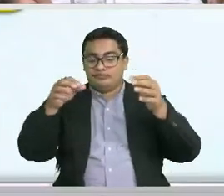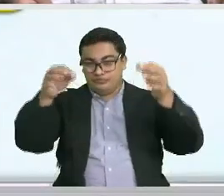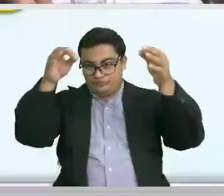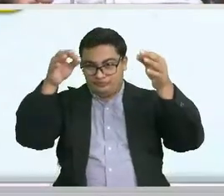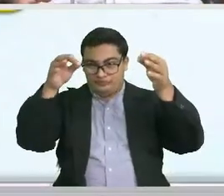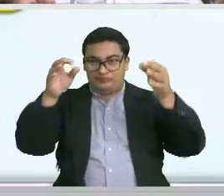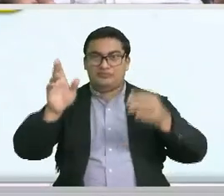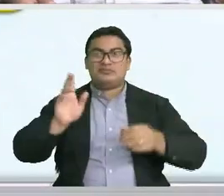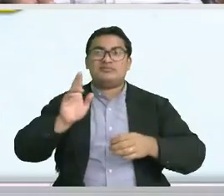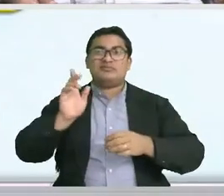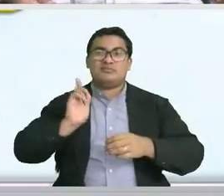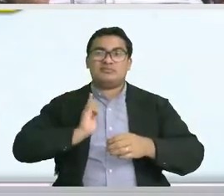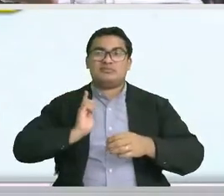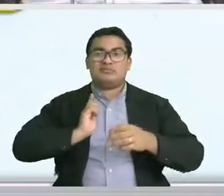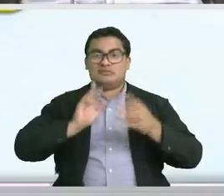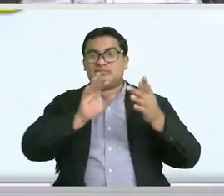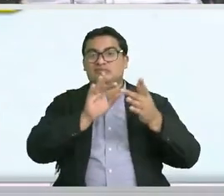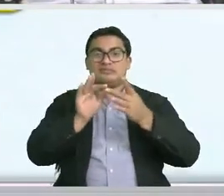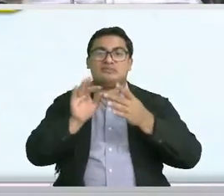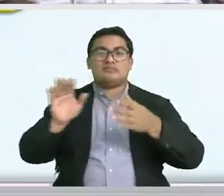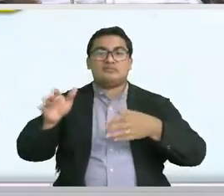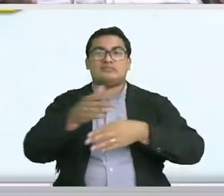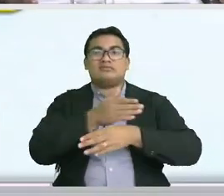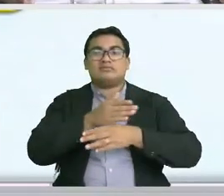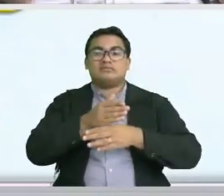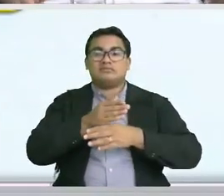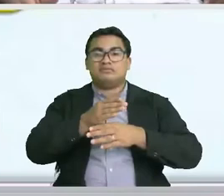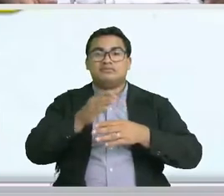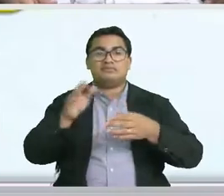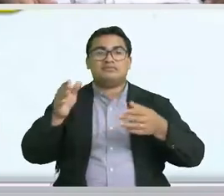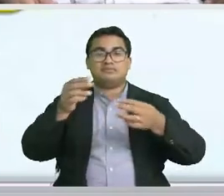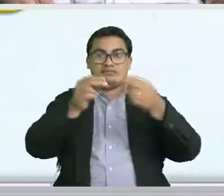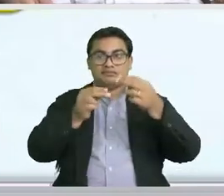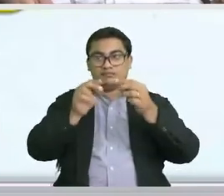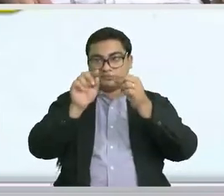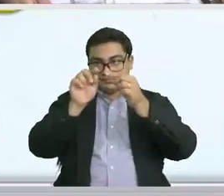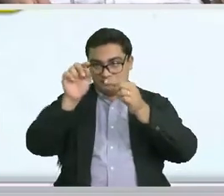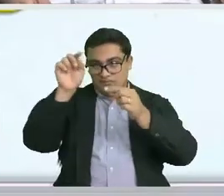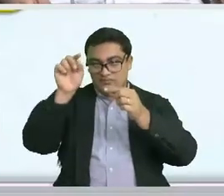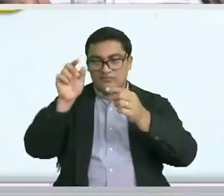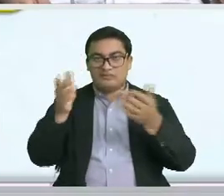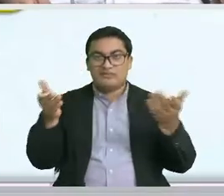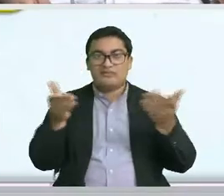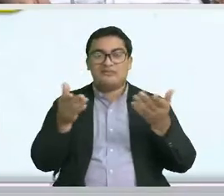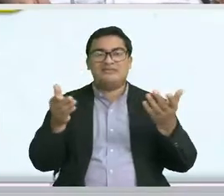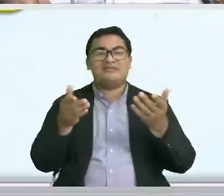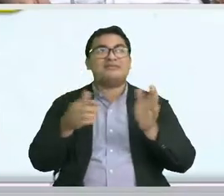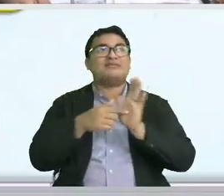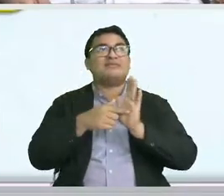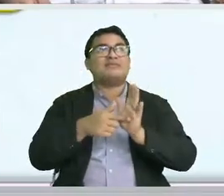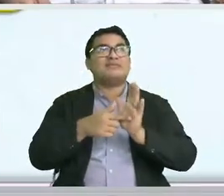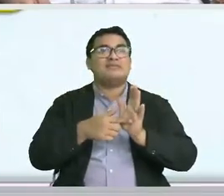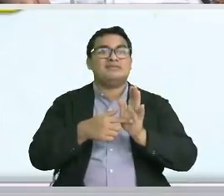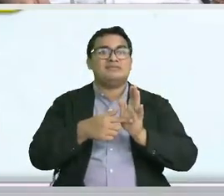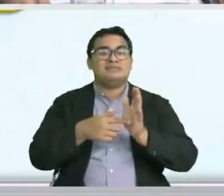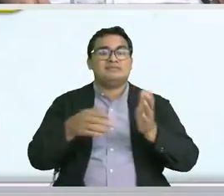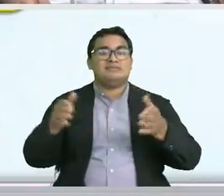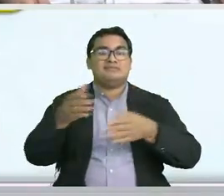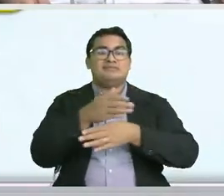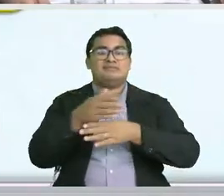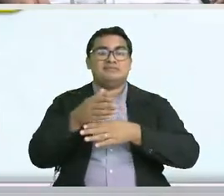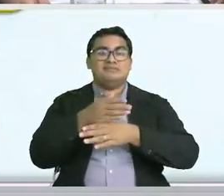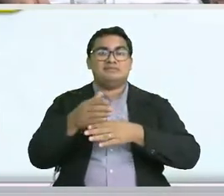existen medidas radiológicas y ángulos determinados. Porque es un ángulo. Eso es ya sí con medidas radiológicas